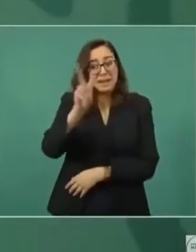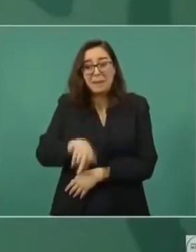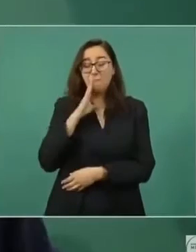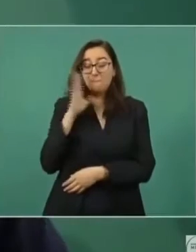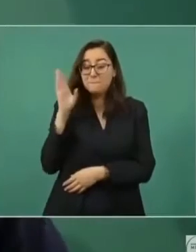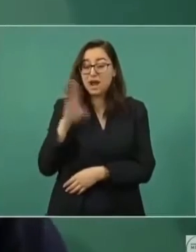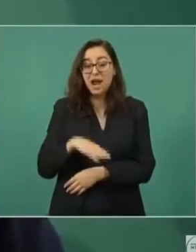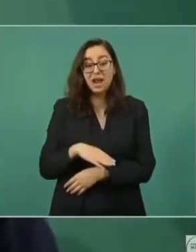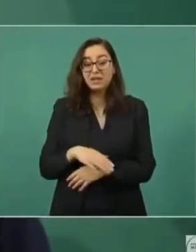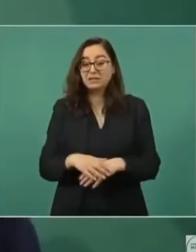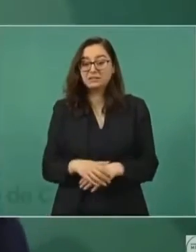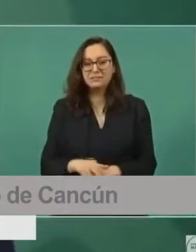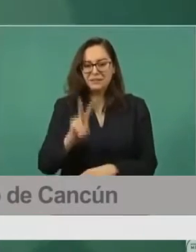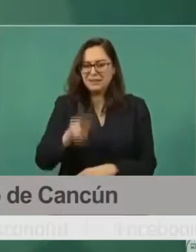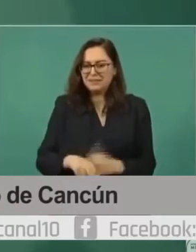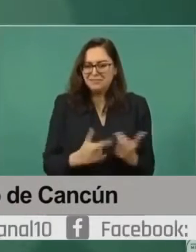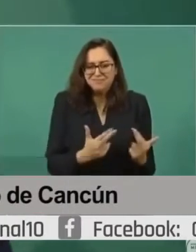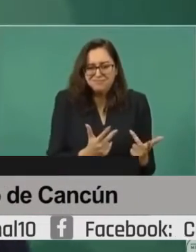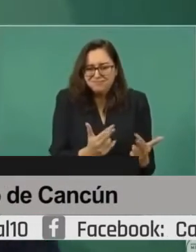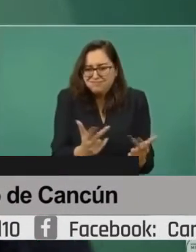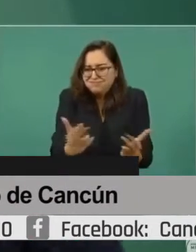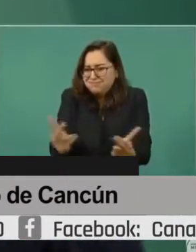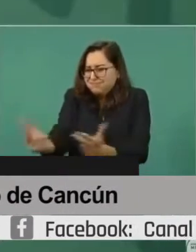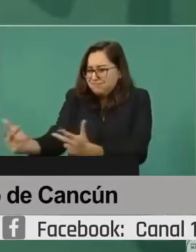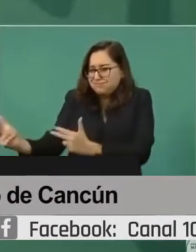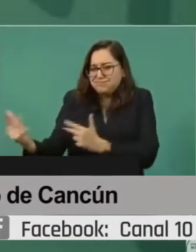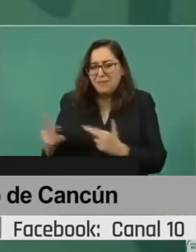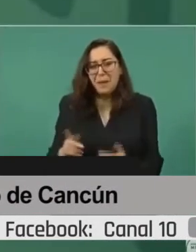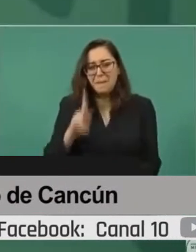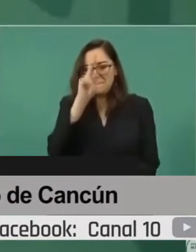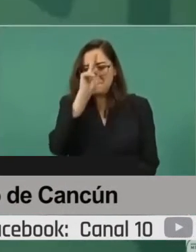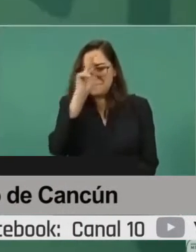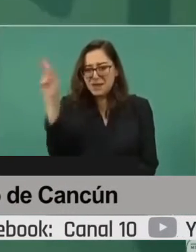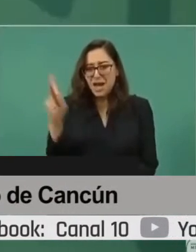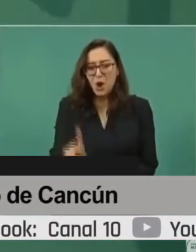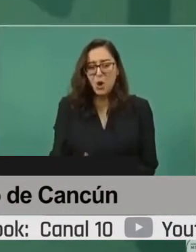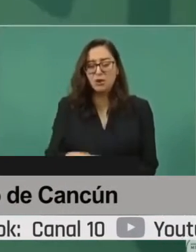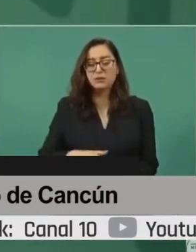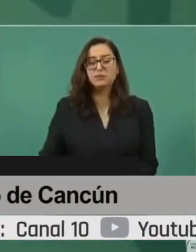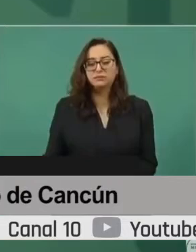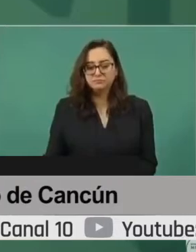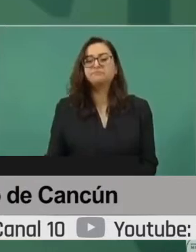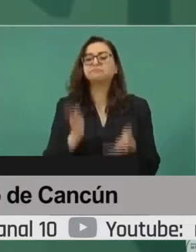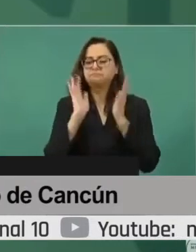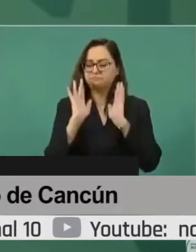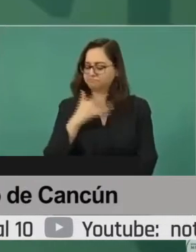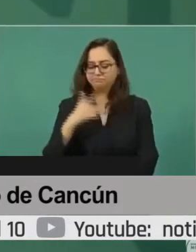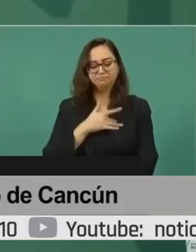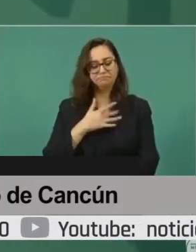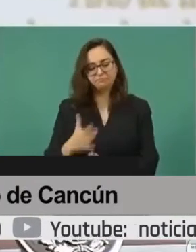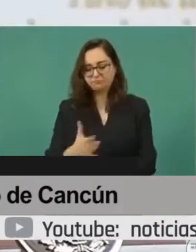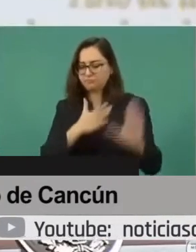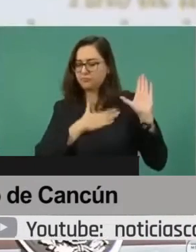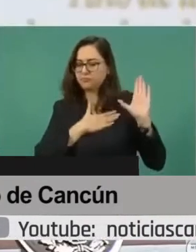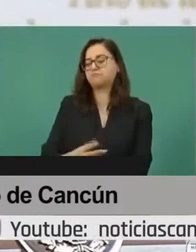estado, totalmente destruida, y ya hicimos el compromiso